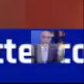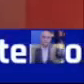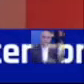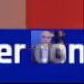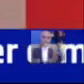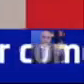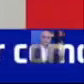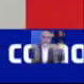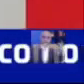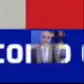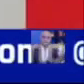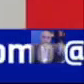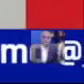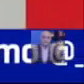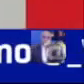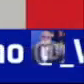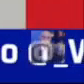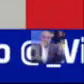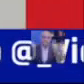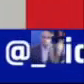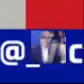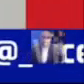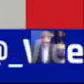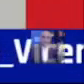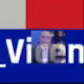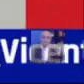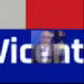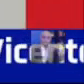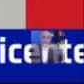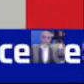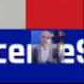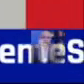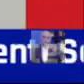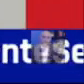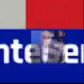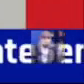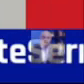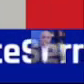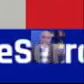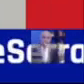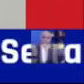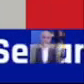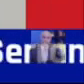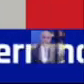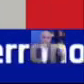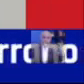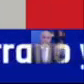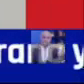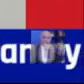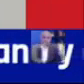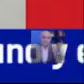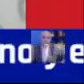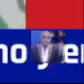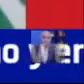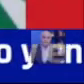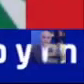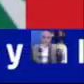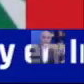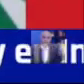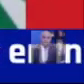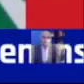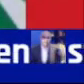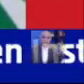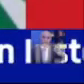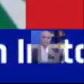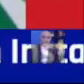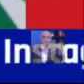últimos 3 meses, hemos visto ese golpe de timón, mi querido